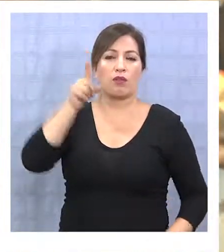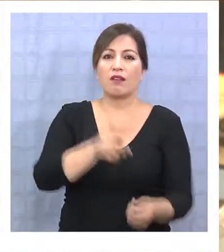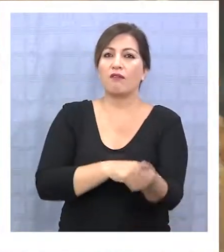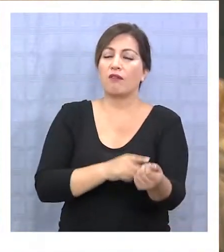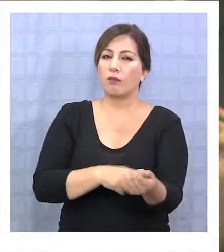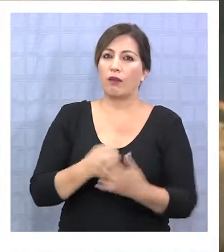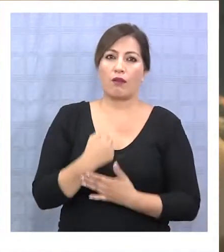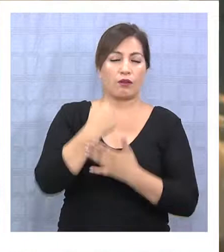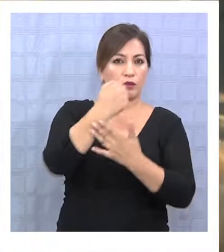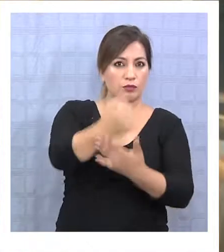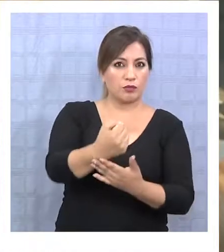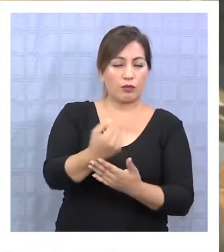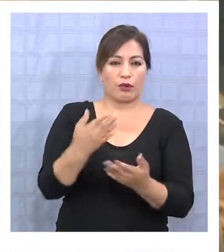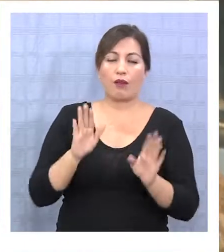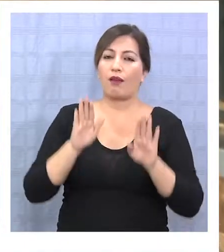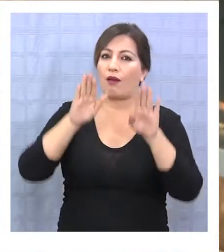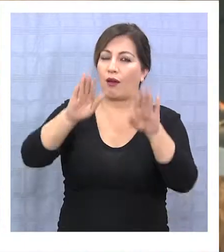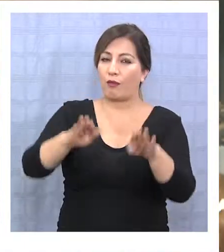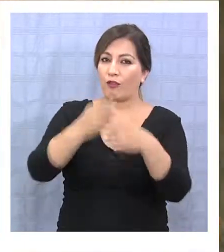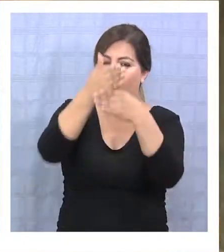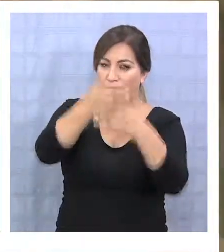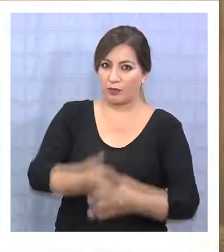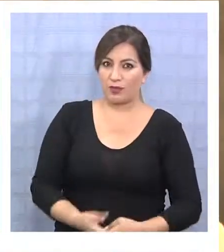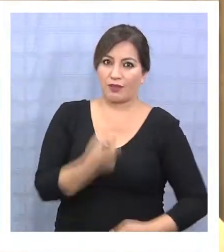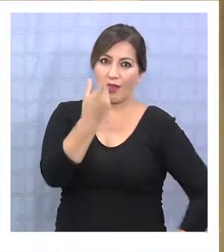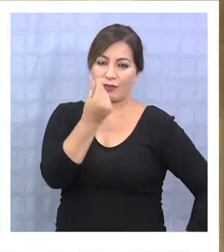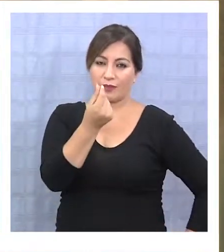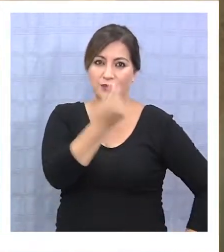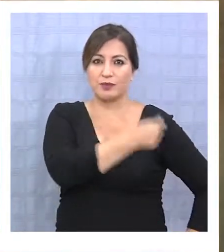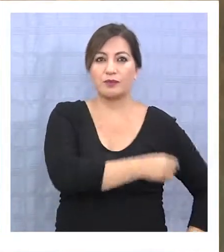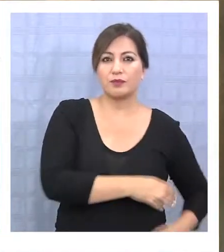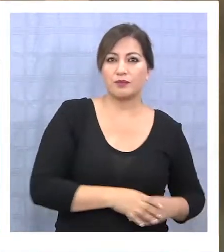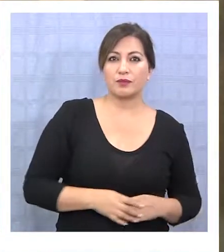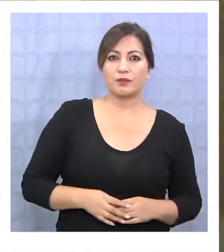.000 familias beneficiadas con este aporte familiar permanente.